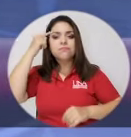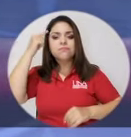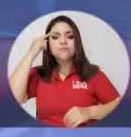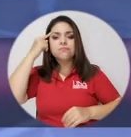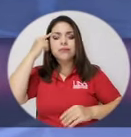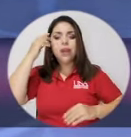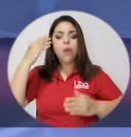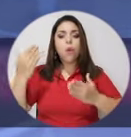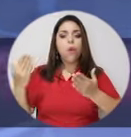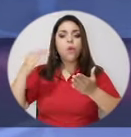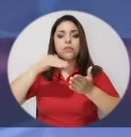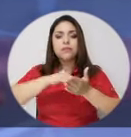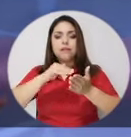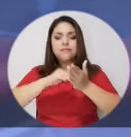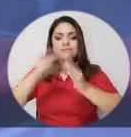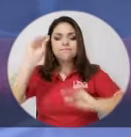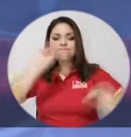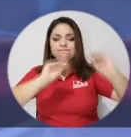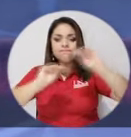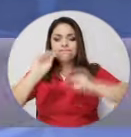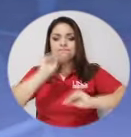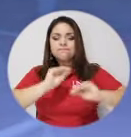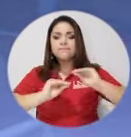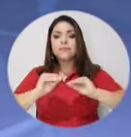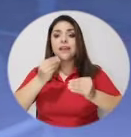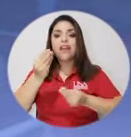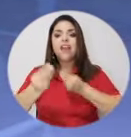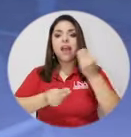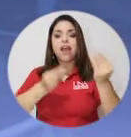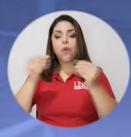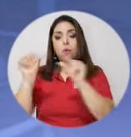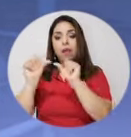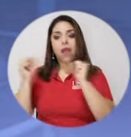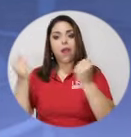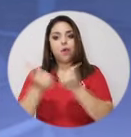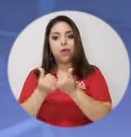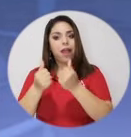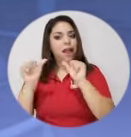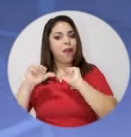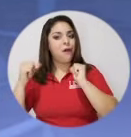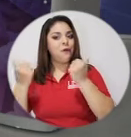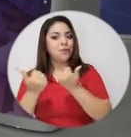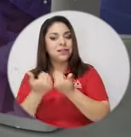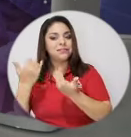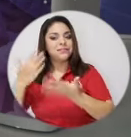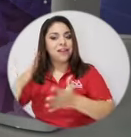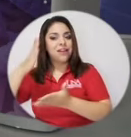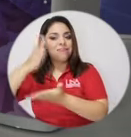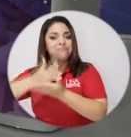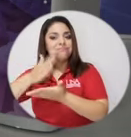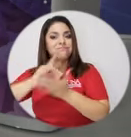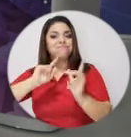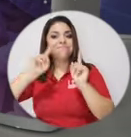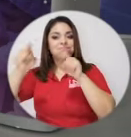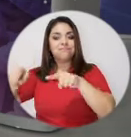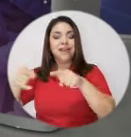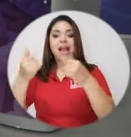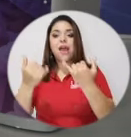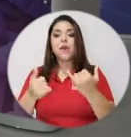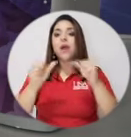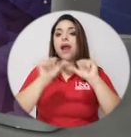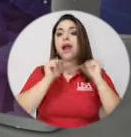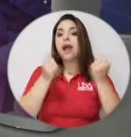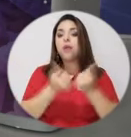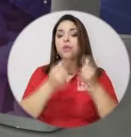el aula, que ahora es virtual, ¿verdad? Porque también afloran, ¿verdad?, una serie